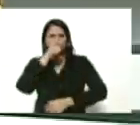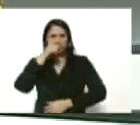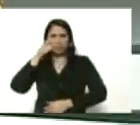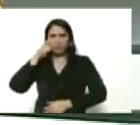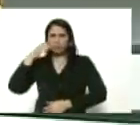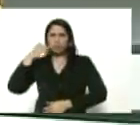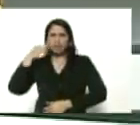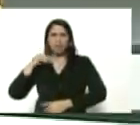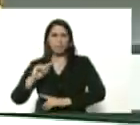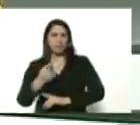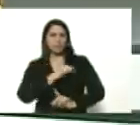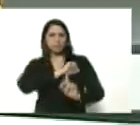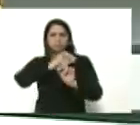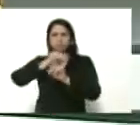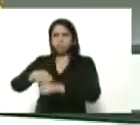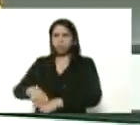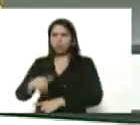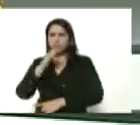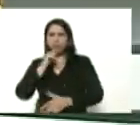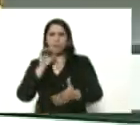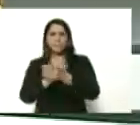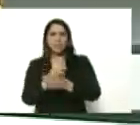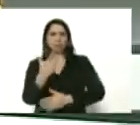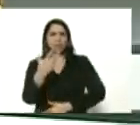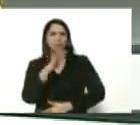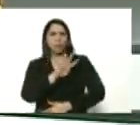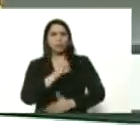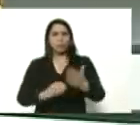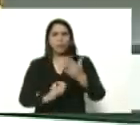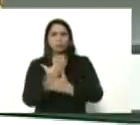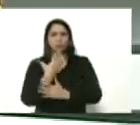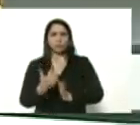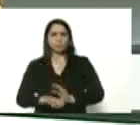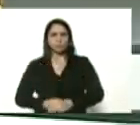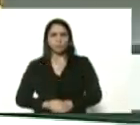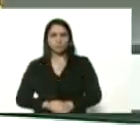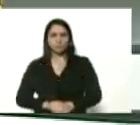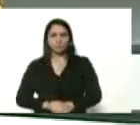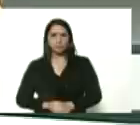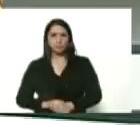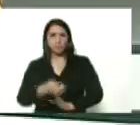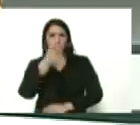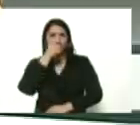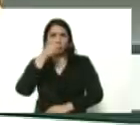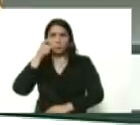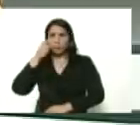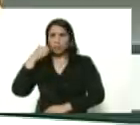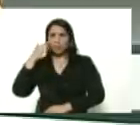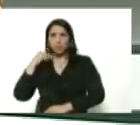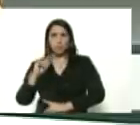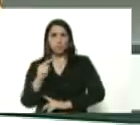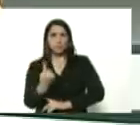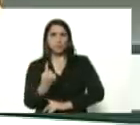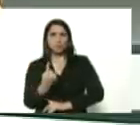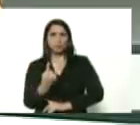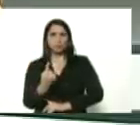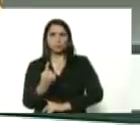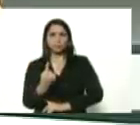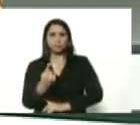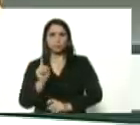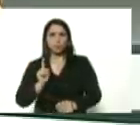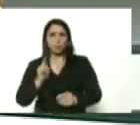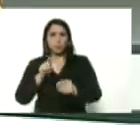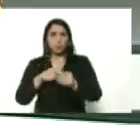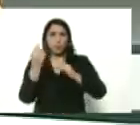Negro Primero, aplastamiento del enemigo. 3 y 4 de mayo. Y la operación Negro Primero, como parte